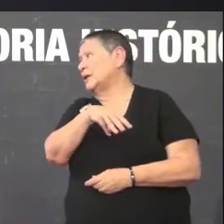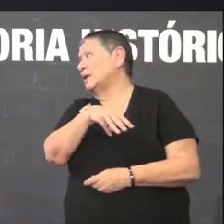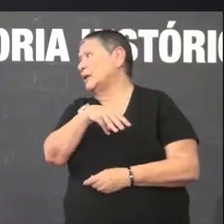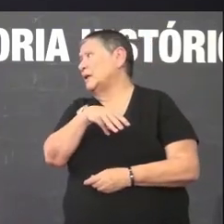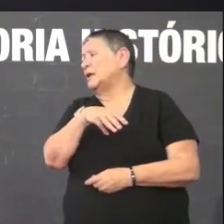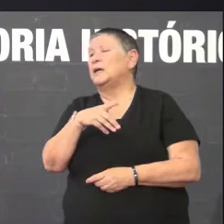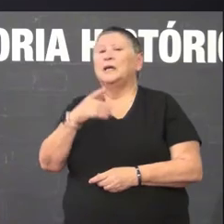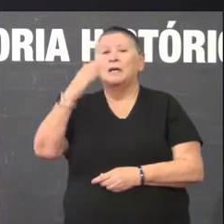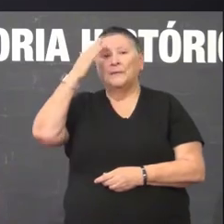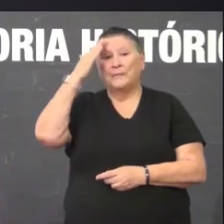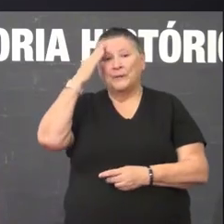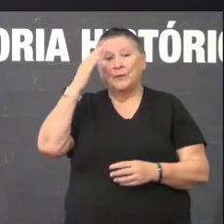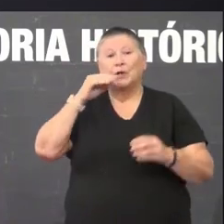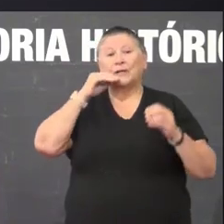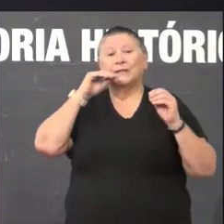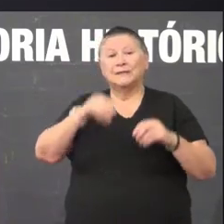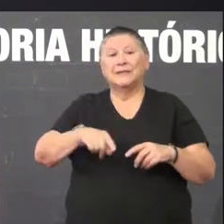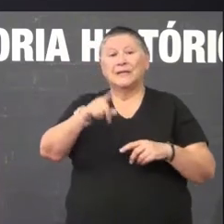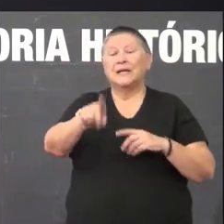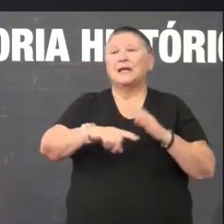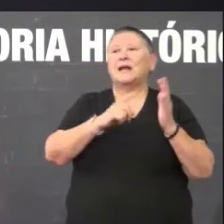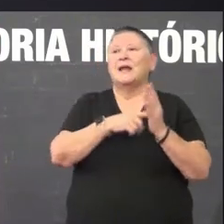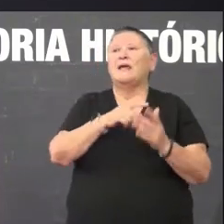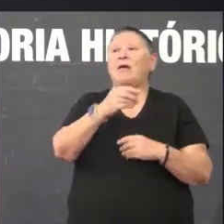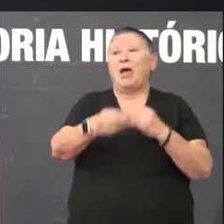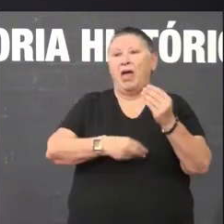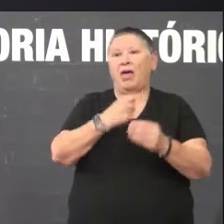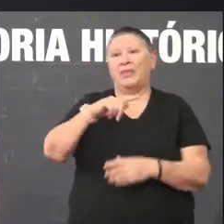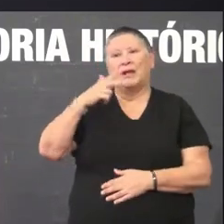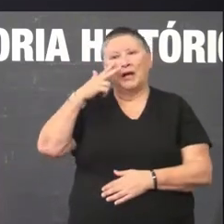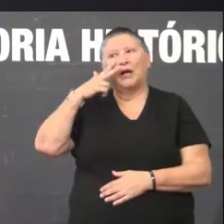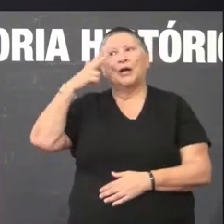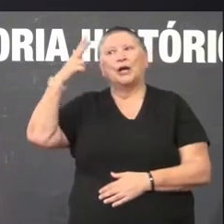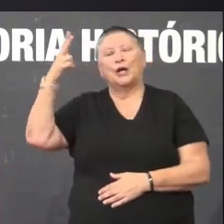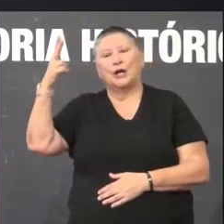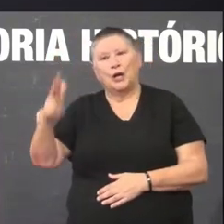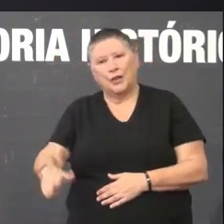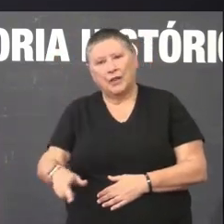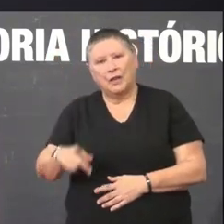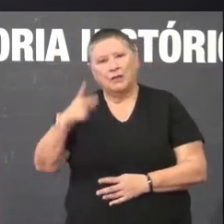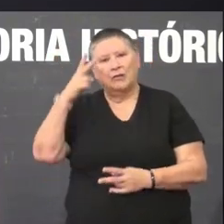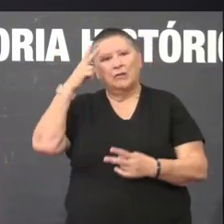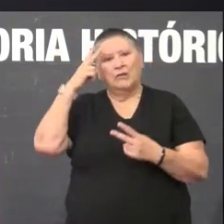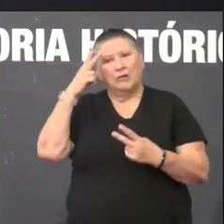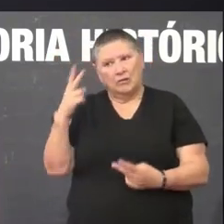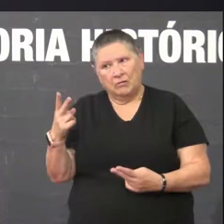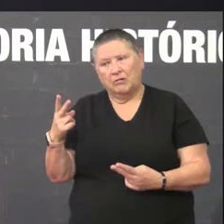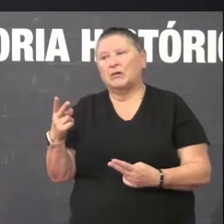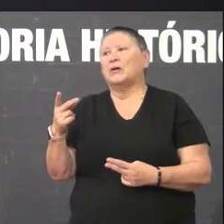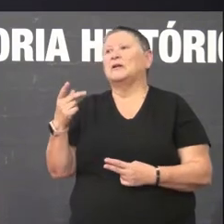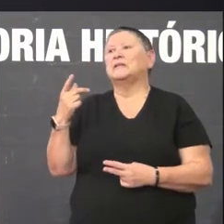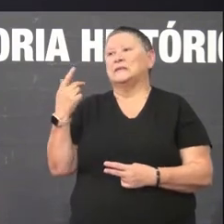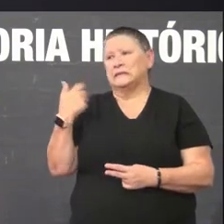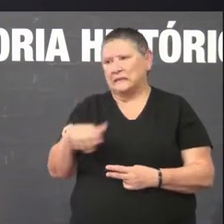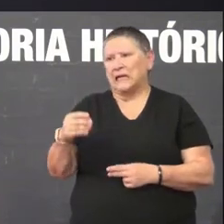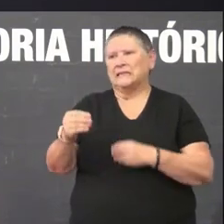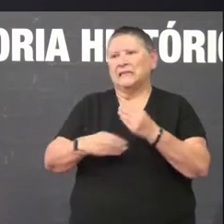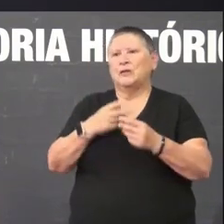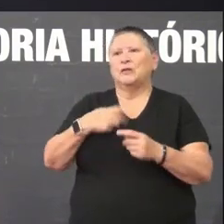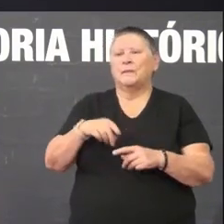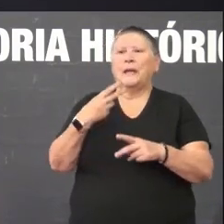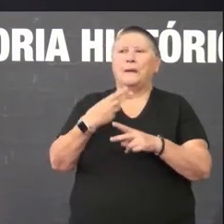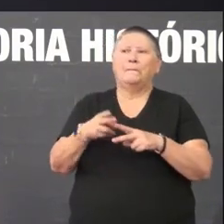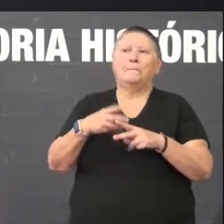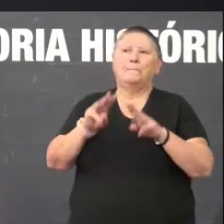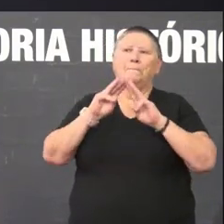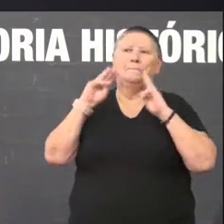Memoria Histórica, na cual fai ese reconocimiento da honorabilidade da masonería, que xa se fixo tamén no Parlamento Galego,